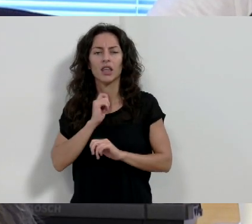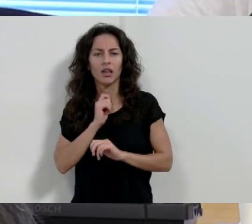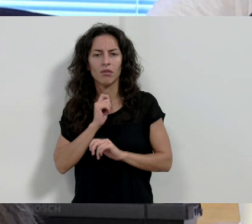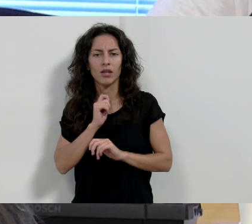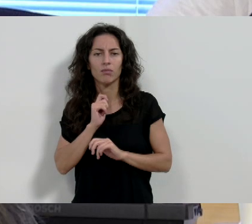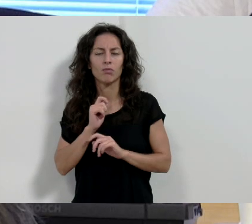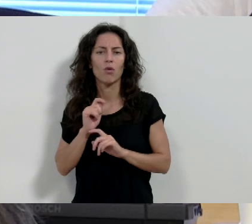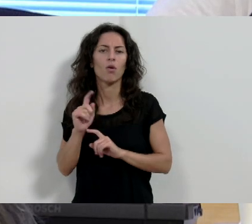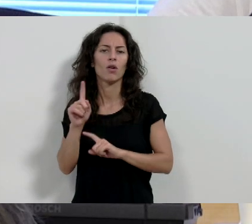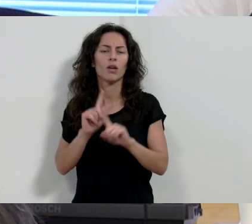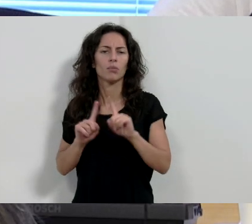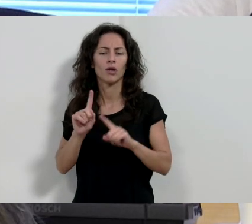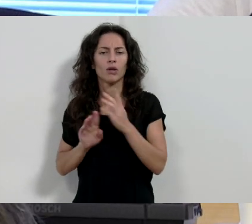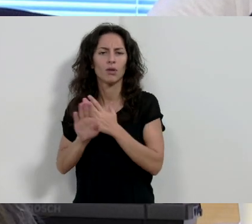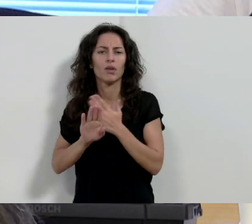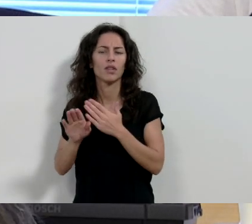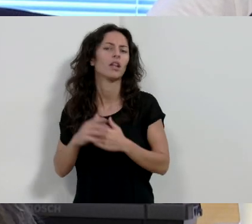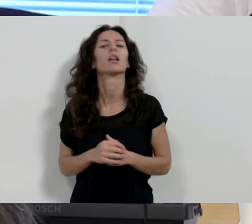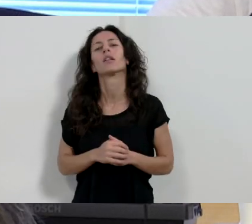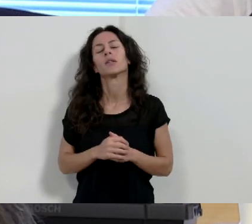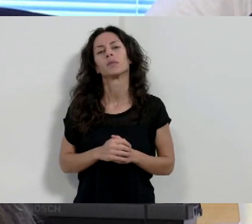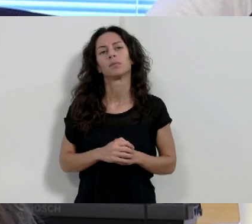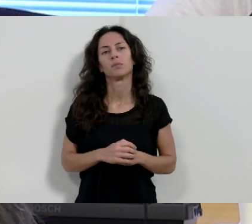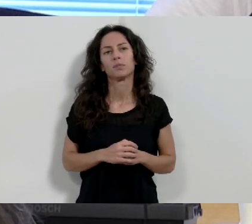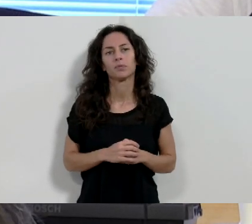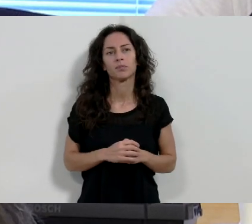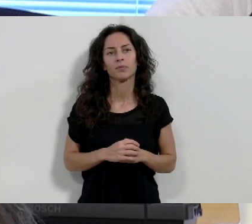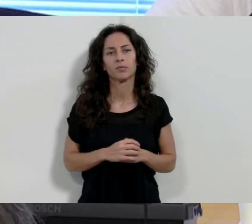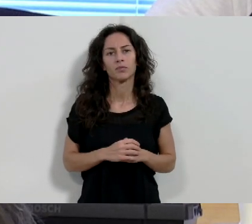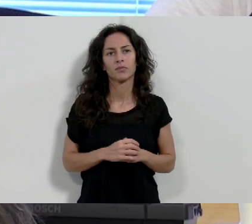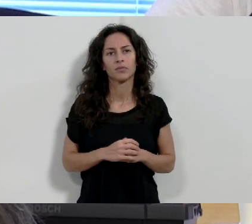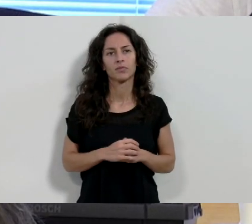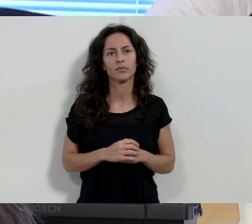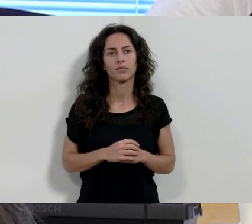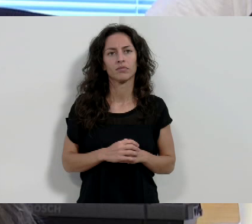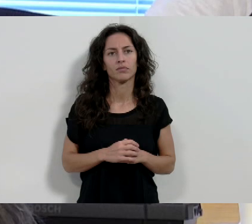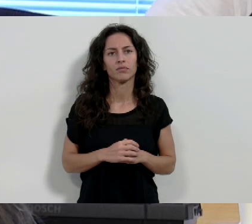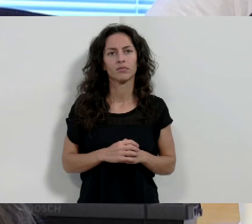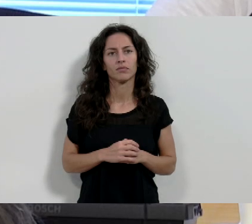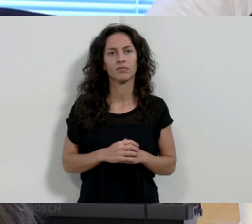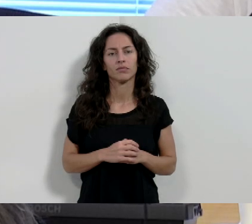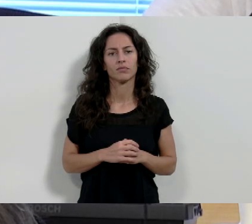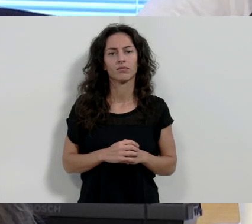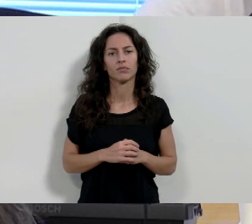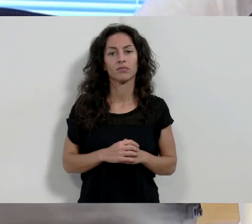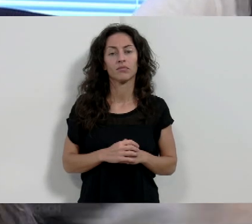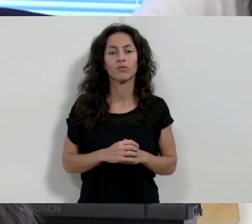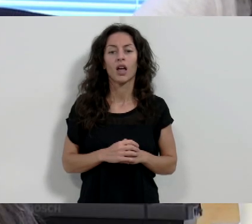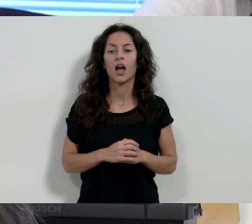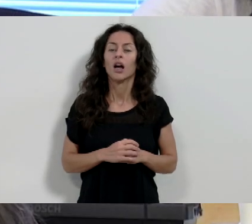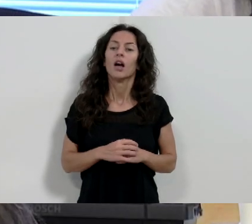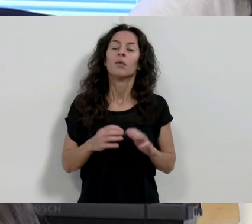atajar y que hay que ocuparse. Por tanto, estamos bastante de acuerdo con la medida que establece la señora